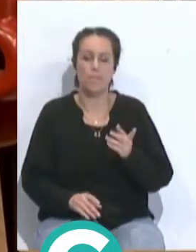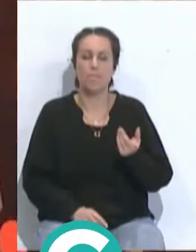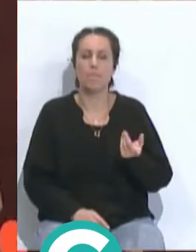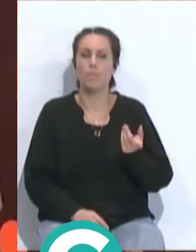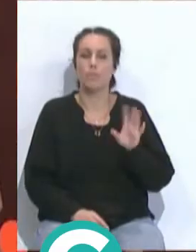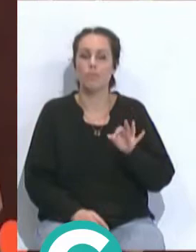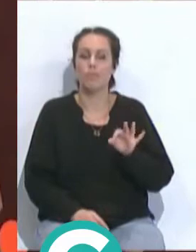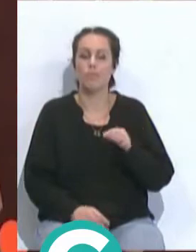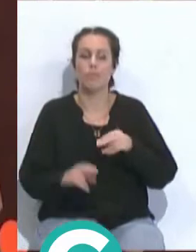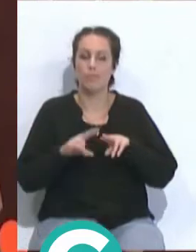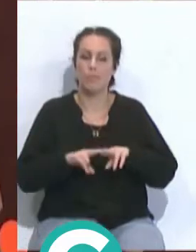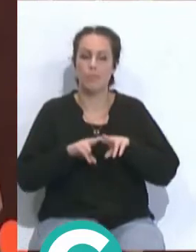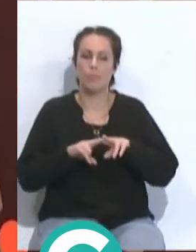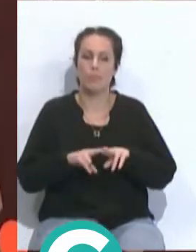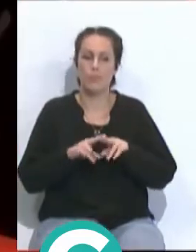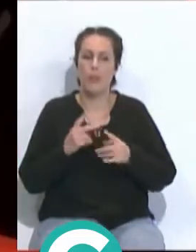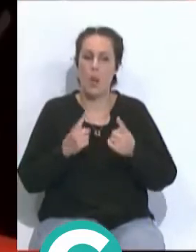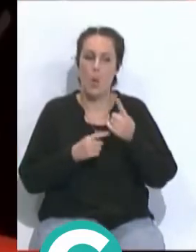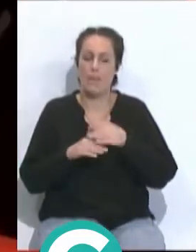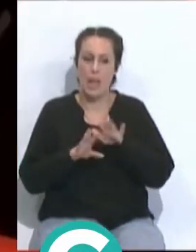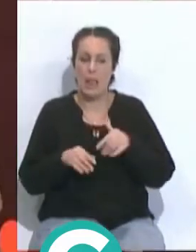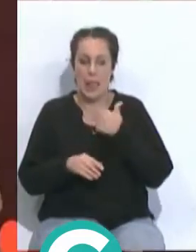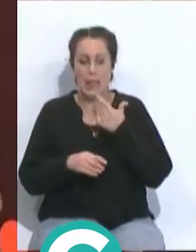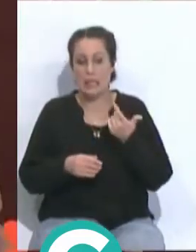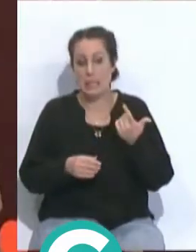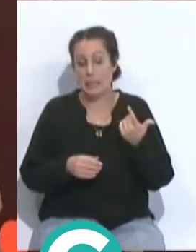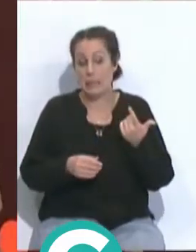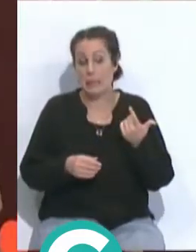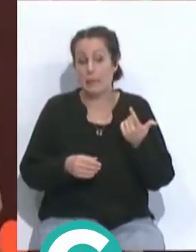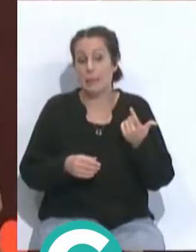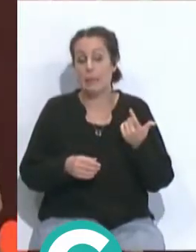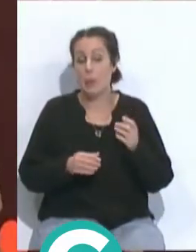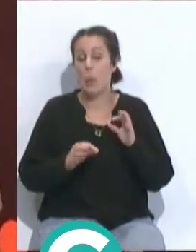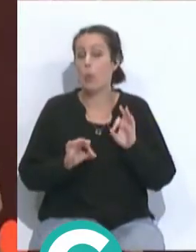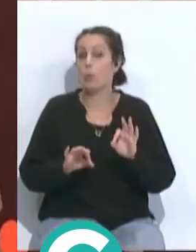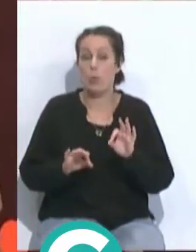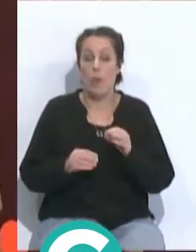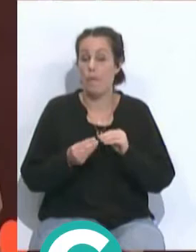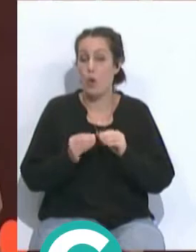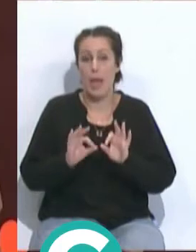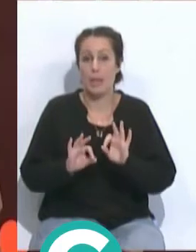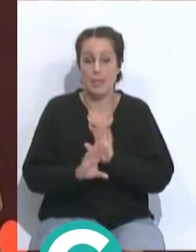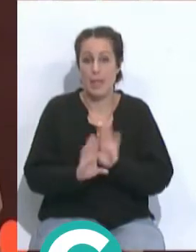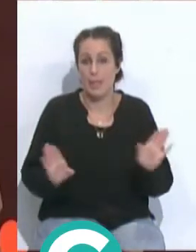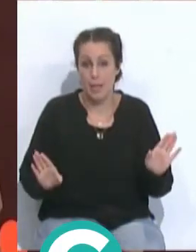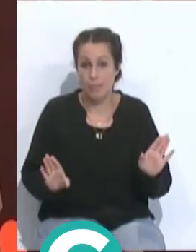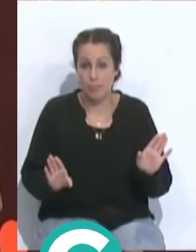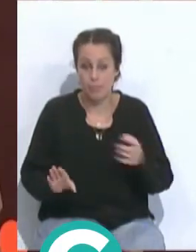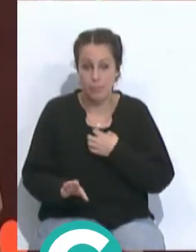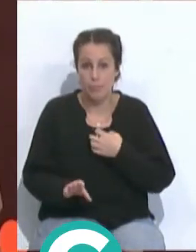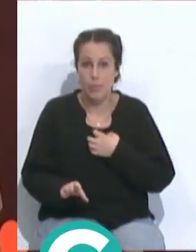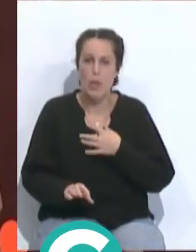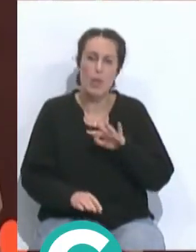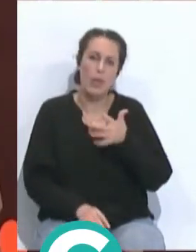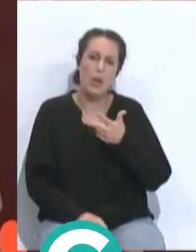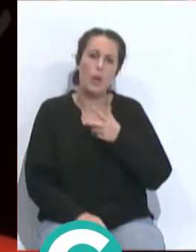verdad que te pones a analizar a lo mejor determinadas finales y dice, bueno, pues yo que sé, coincidió de aquella manera y ya está, no pudo ser.